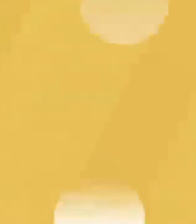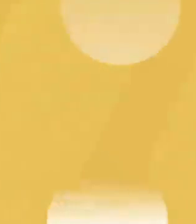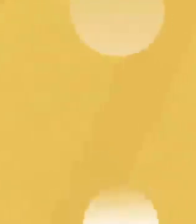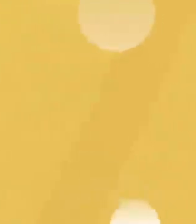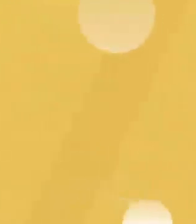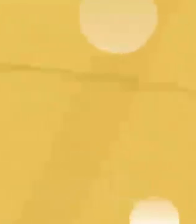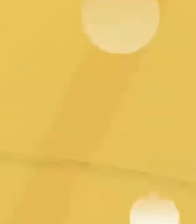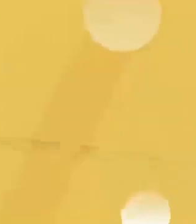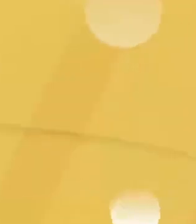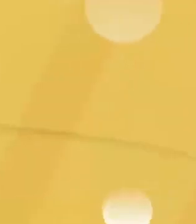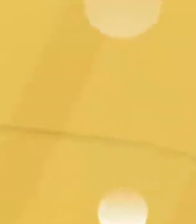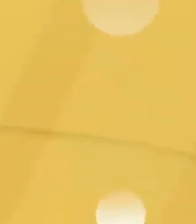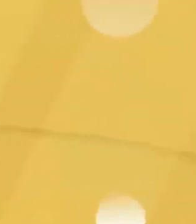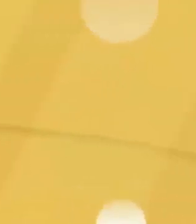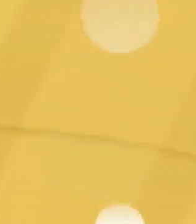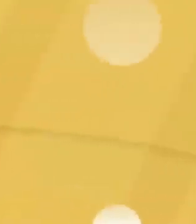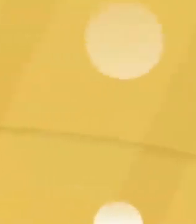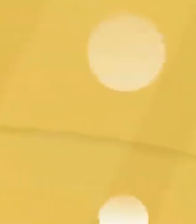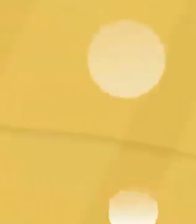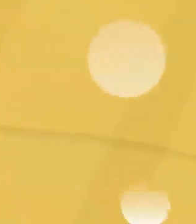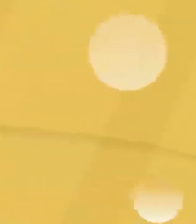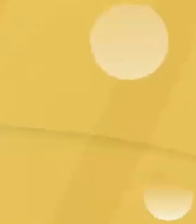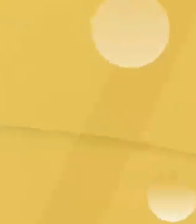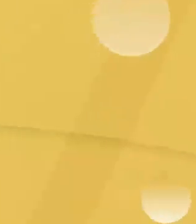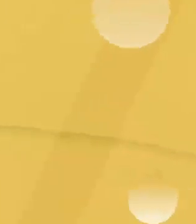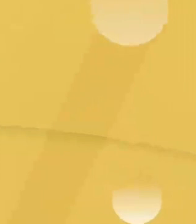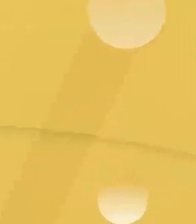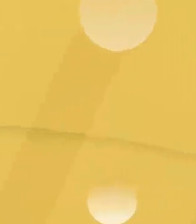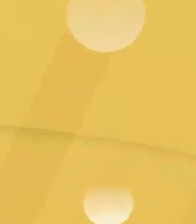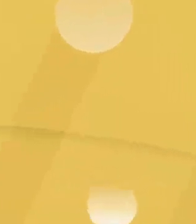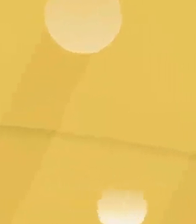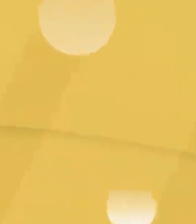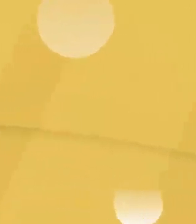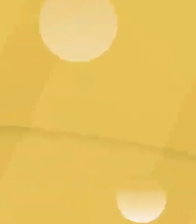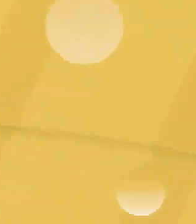¿Quiénes son algunos de los principales autores del boom latinoamericano?